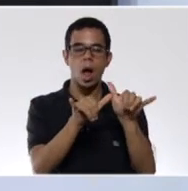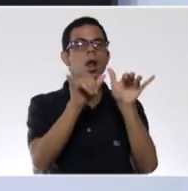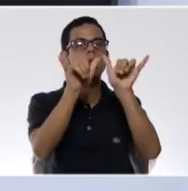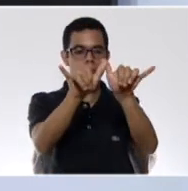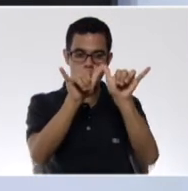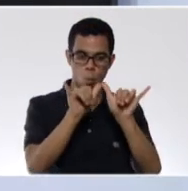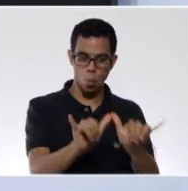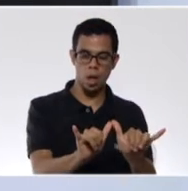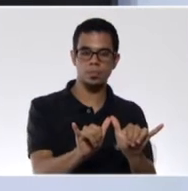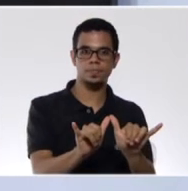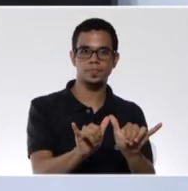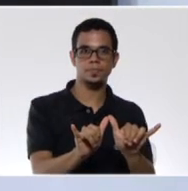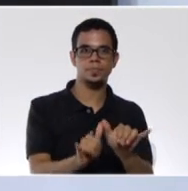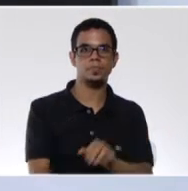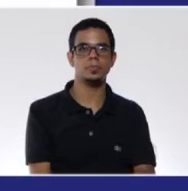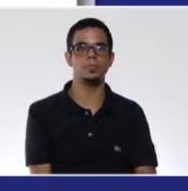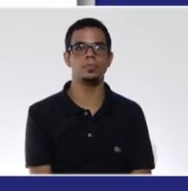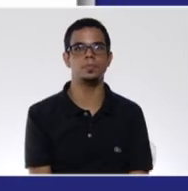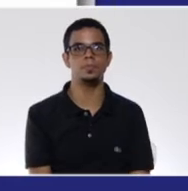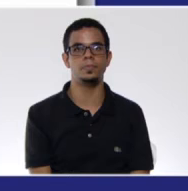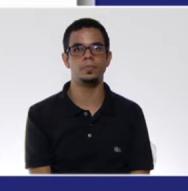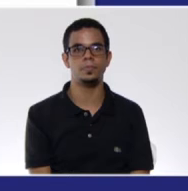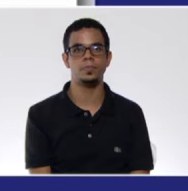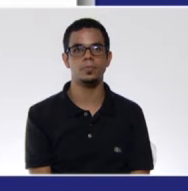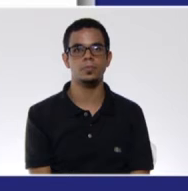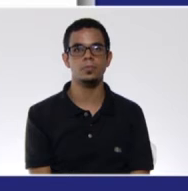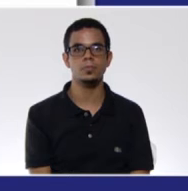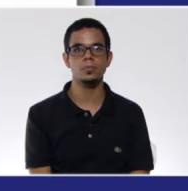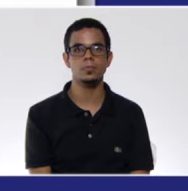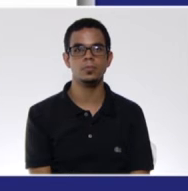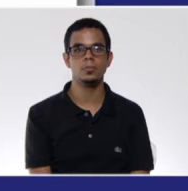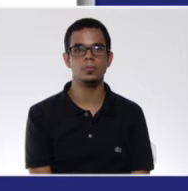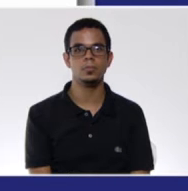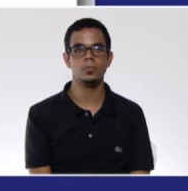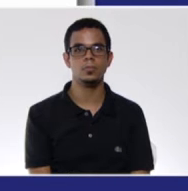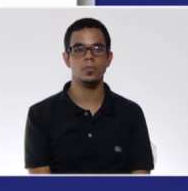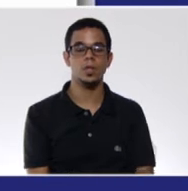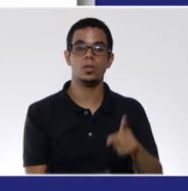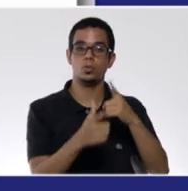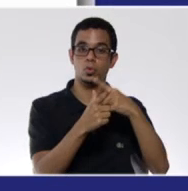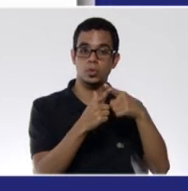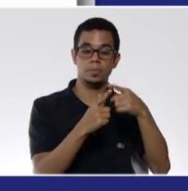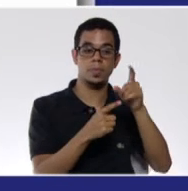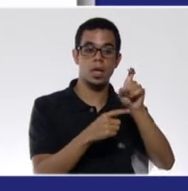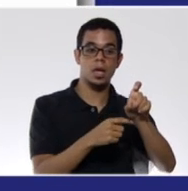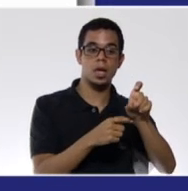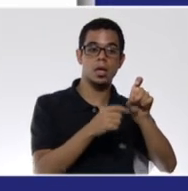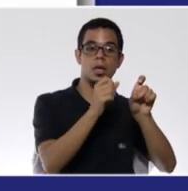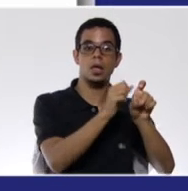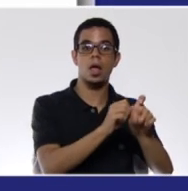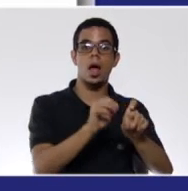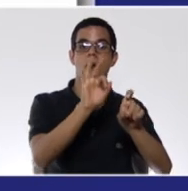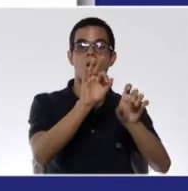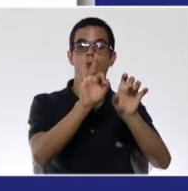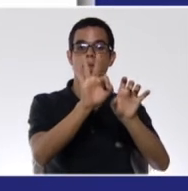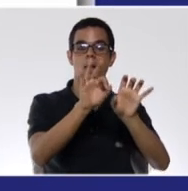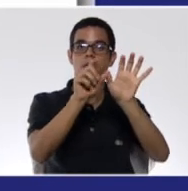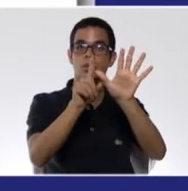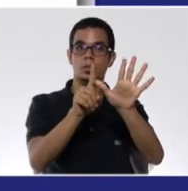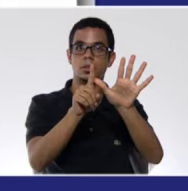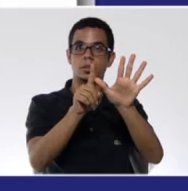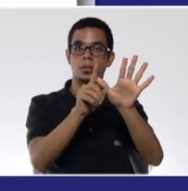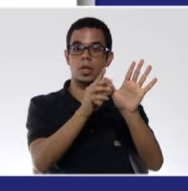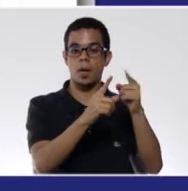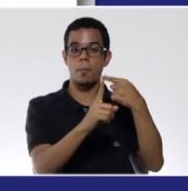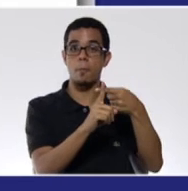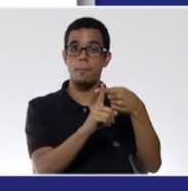por la línea de color rojo en la que apareció el x a la 36 y a su vez el menos x a las